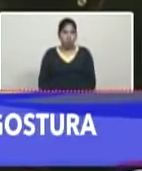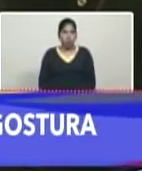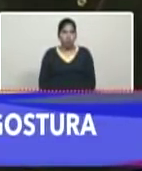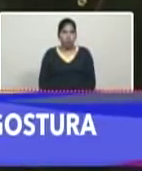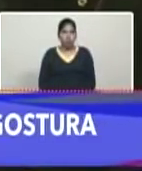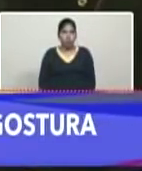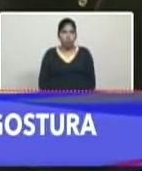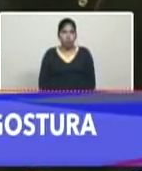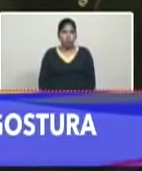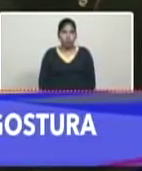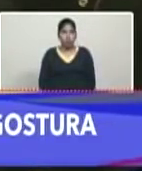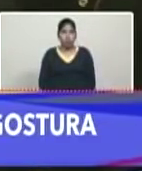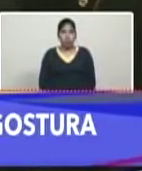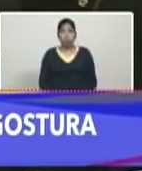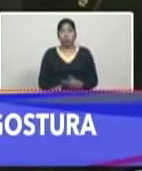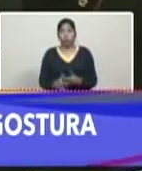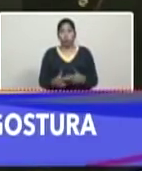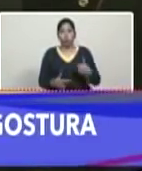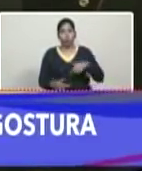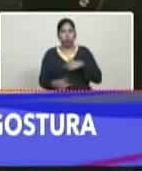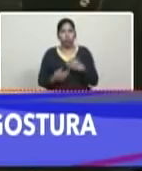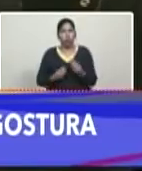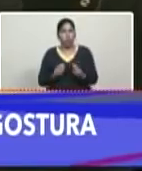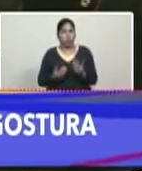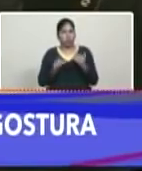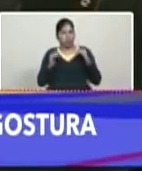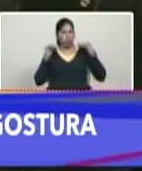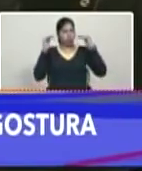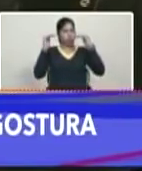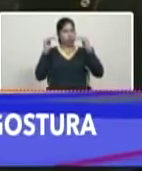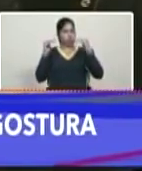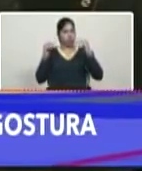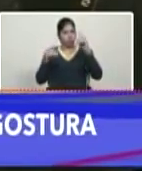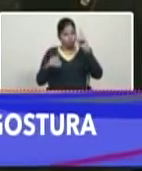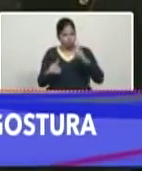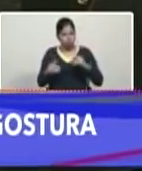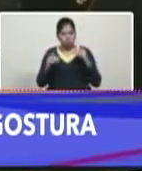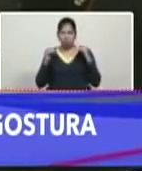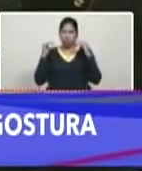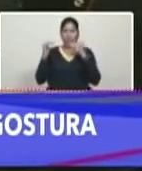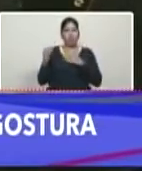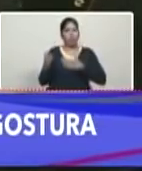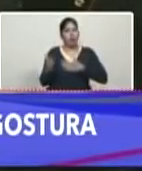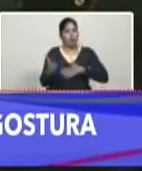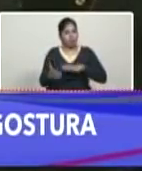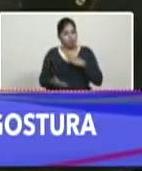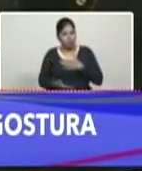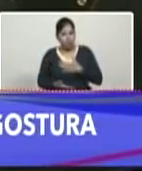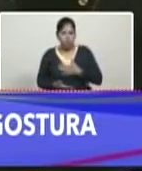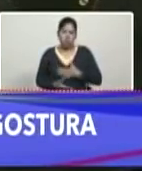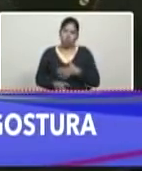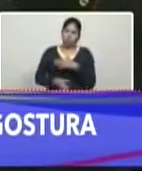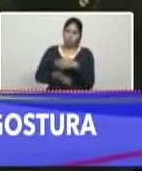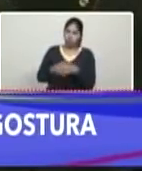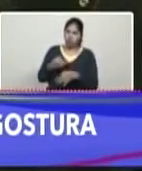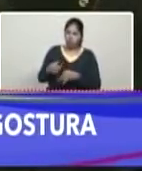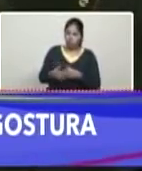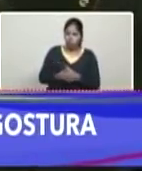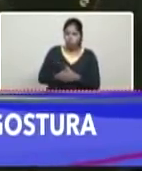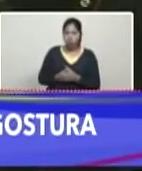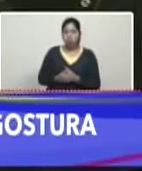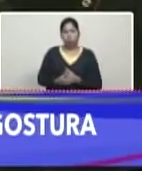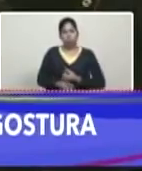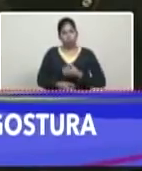y cómo nosotros estamos respondiendo con altura, con serenidad, con